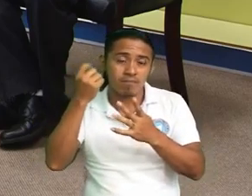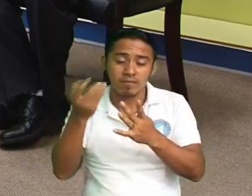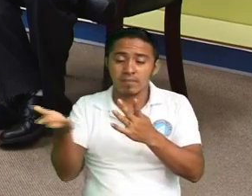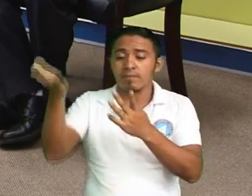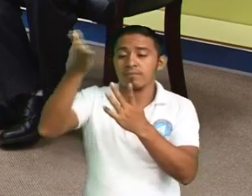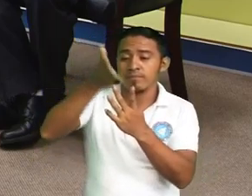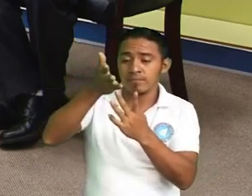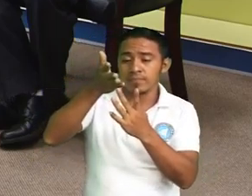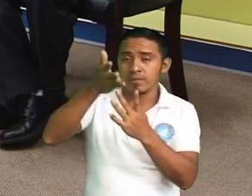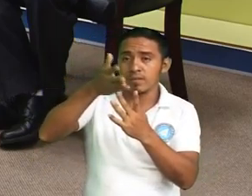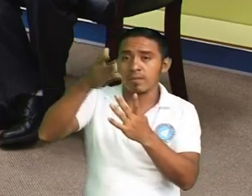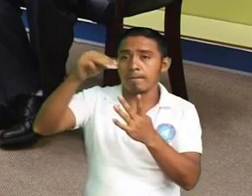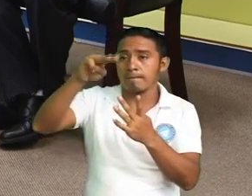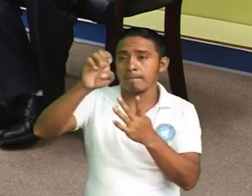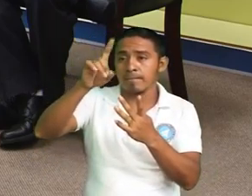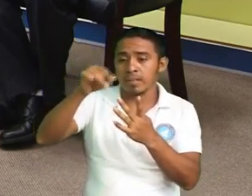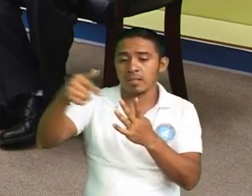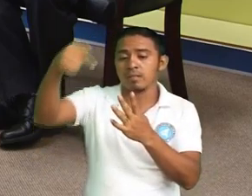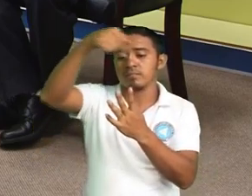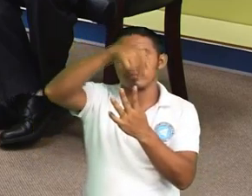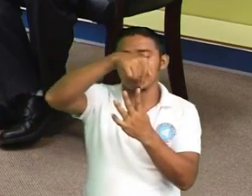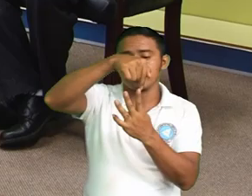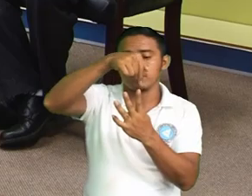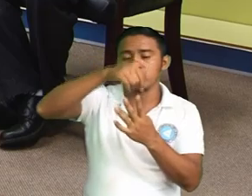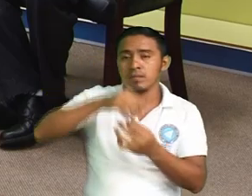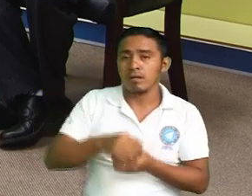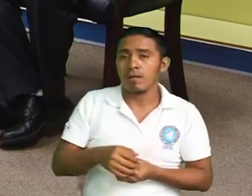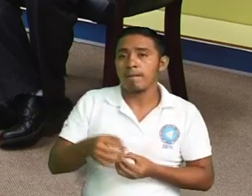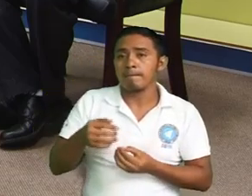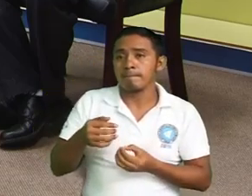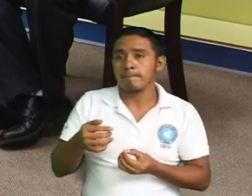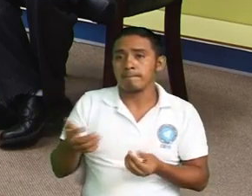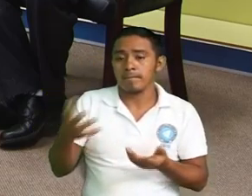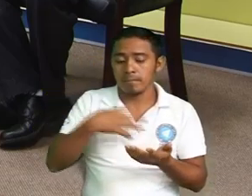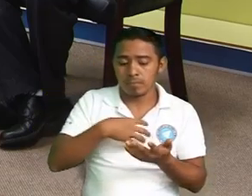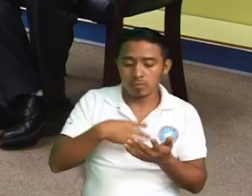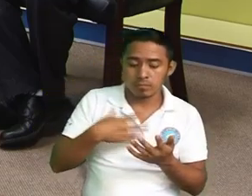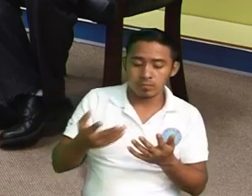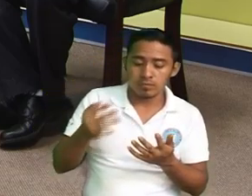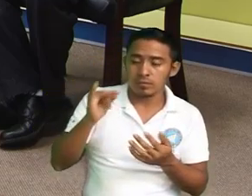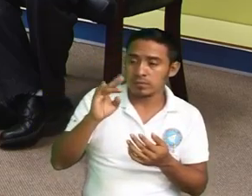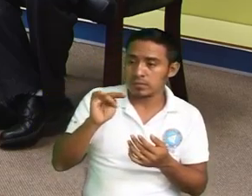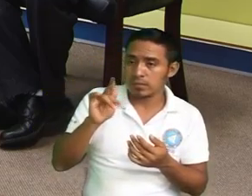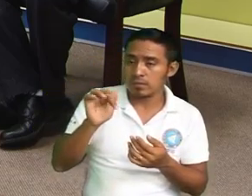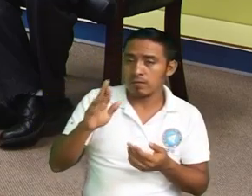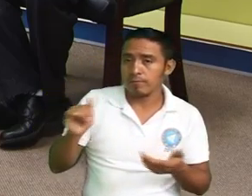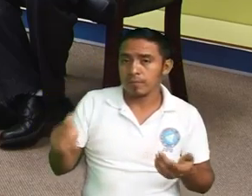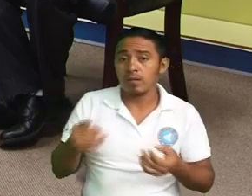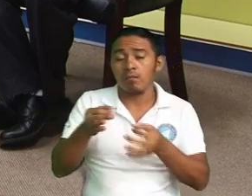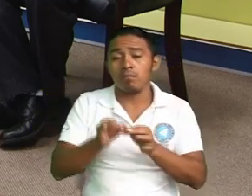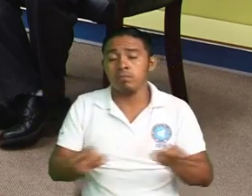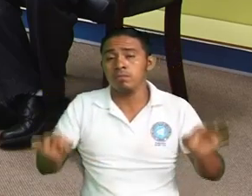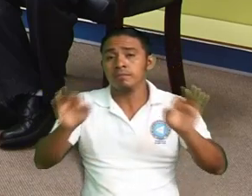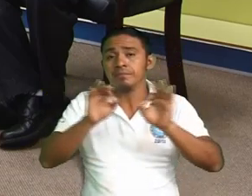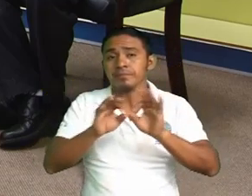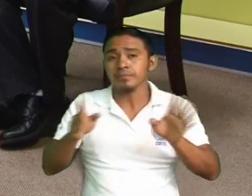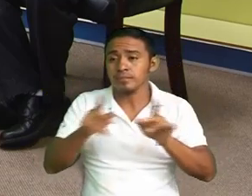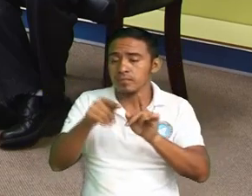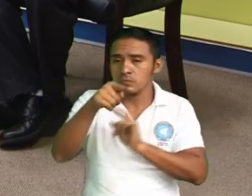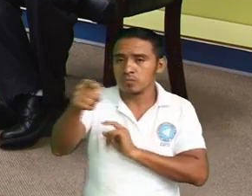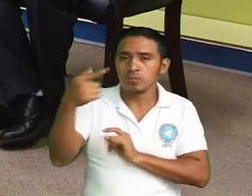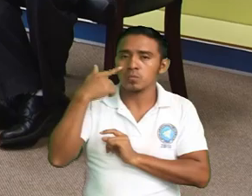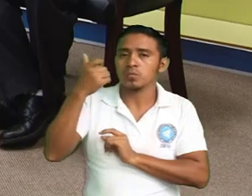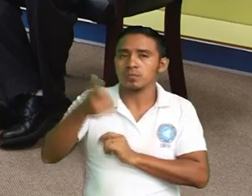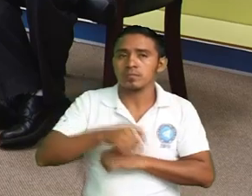Vamos a hablar de la infección ya más aguda, la que está más adentro de nuestro sistema auditivo, y que es muy importante de que nuestros